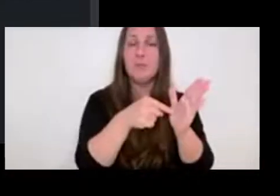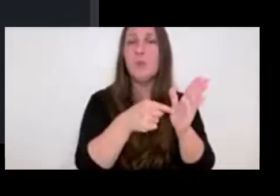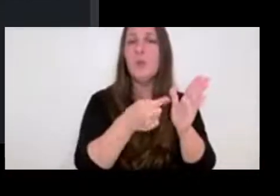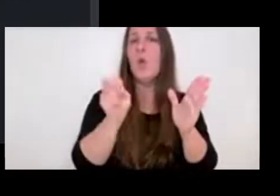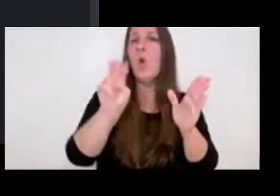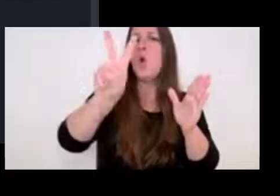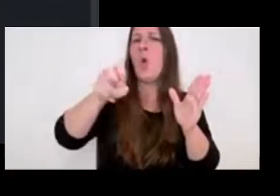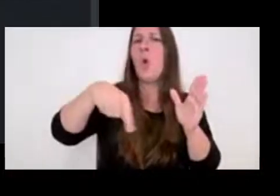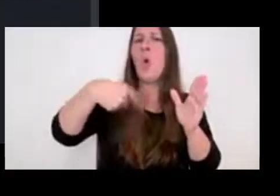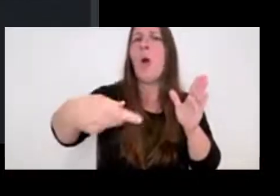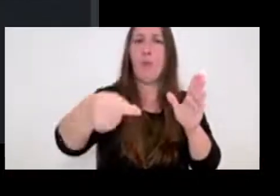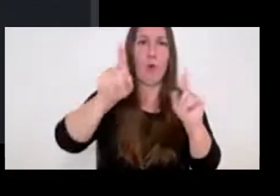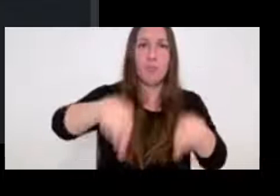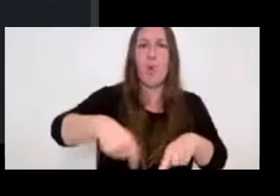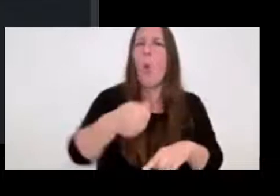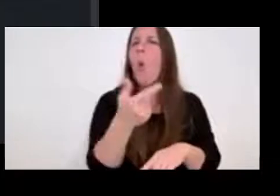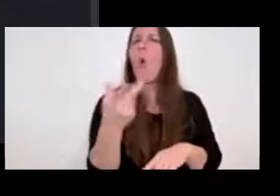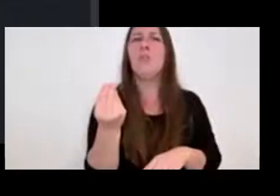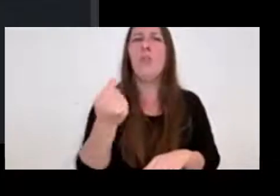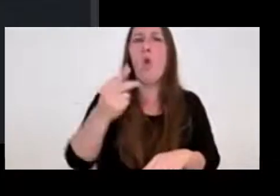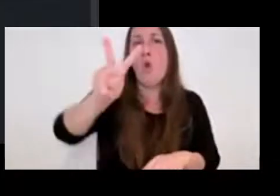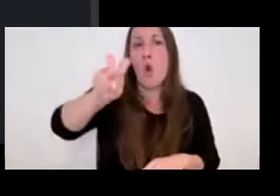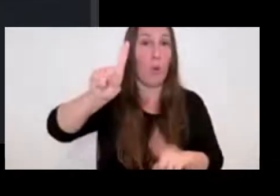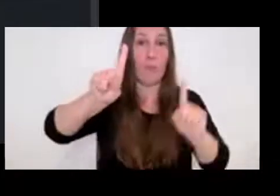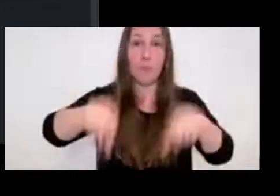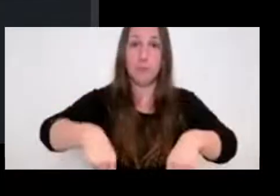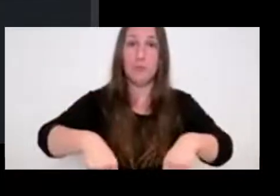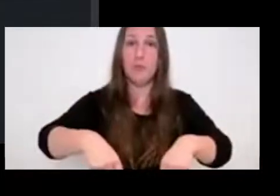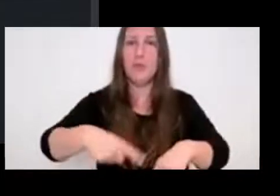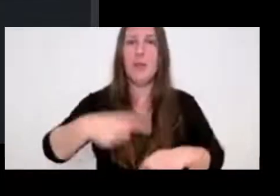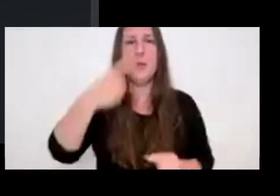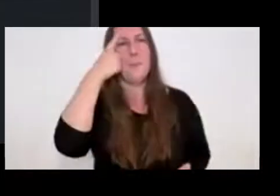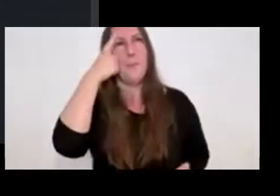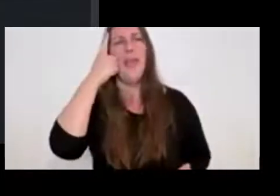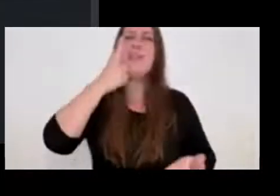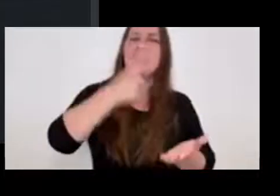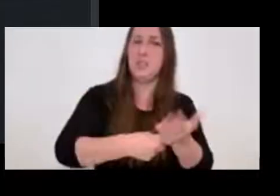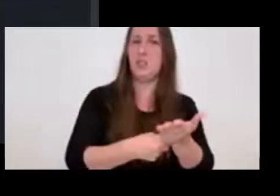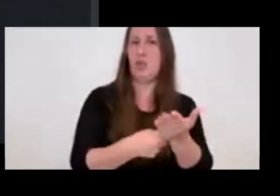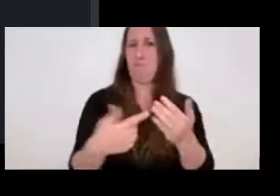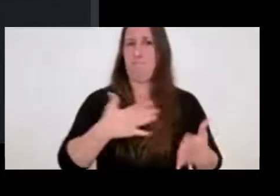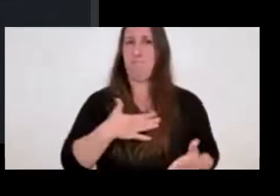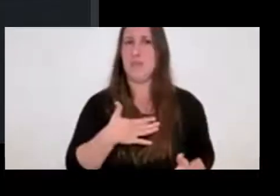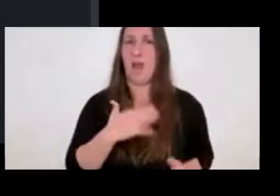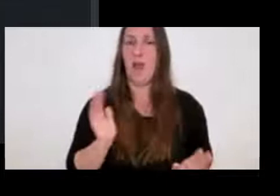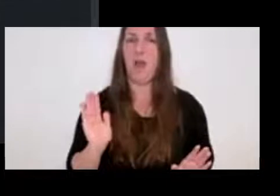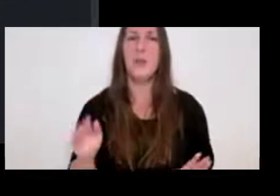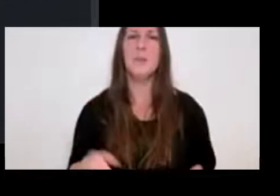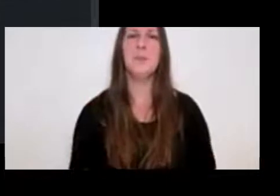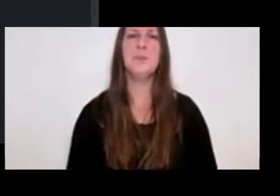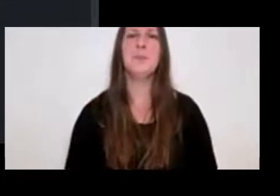voy a cobrar, digamos. Y es probable que mi decisión unilateral, comercial, y ya vamos a los puntos, pero eso es importante, me parece,